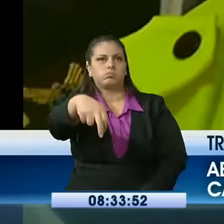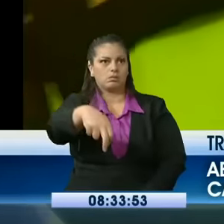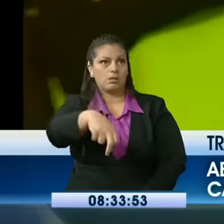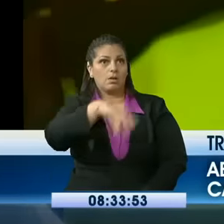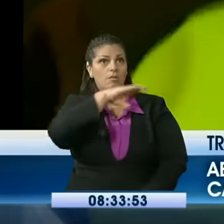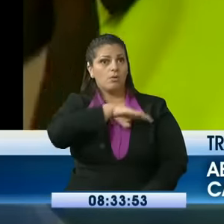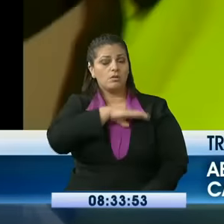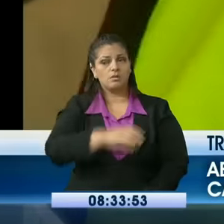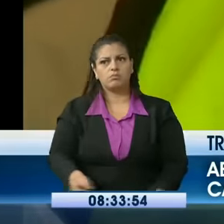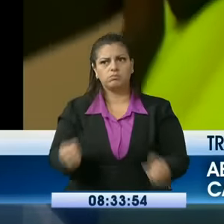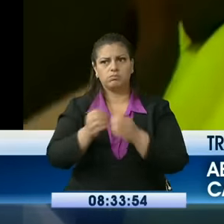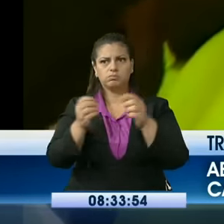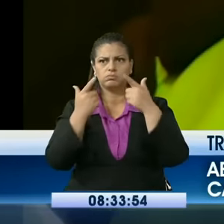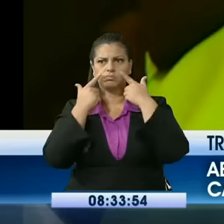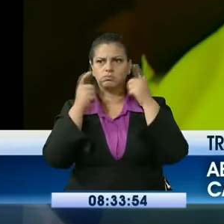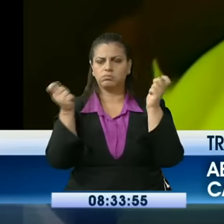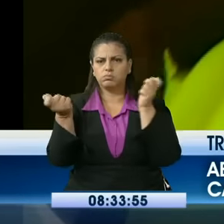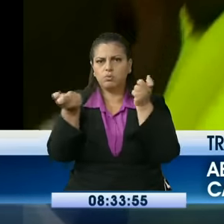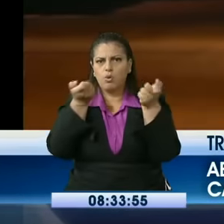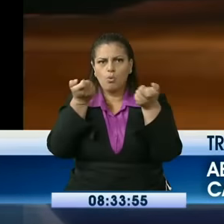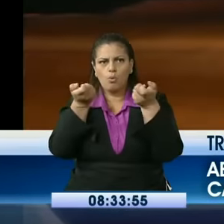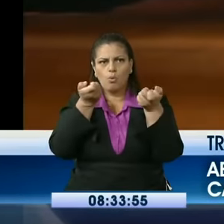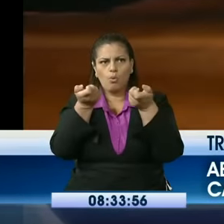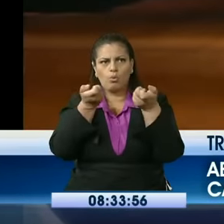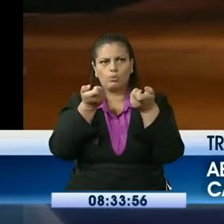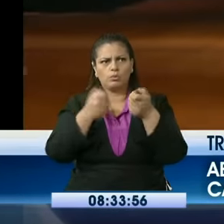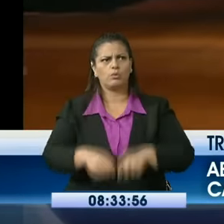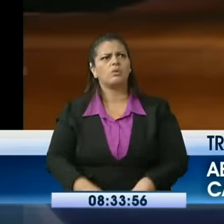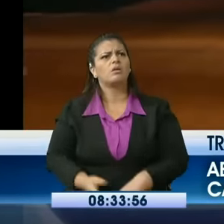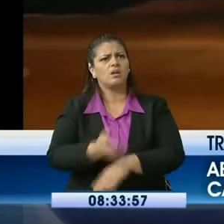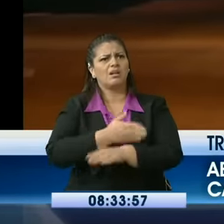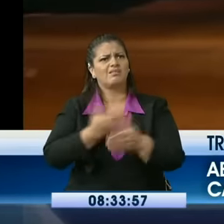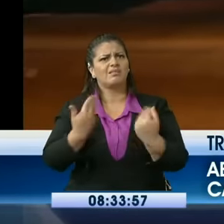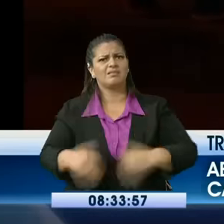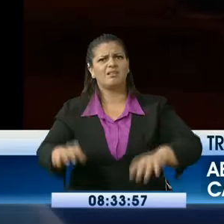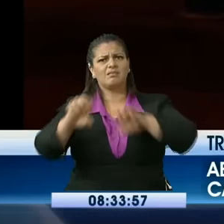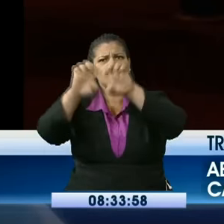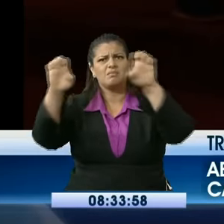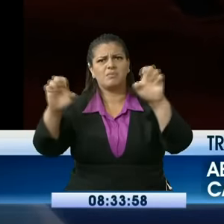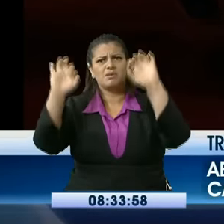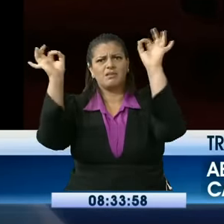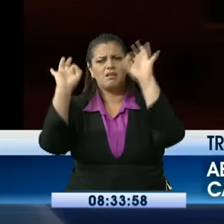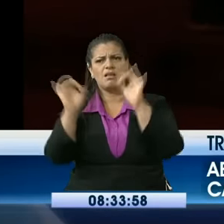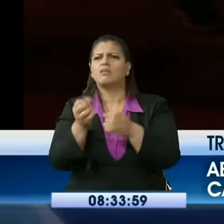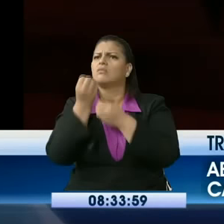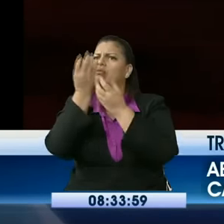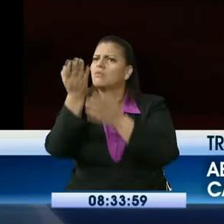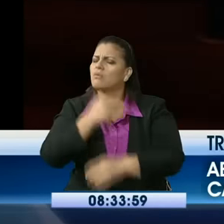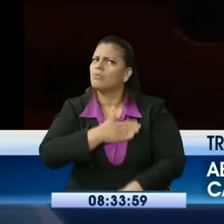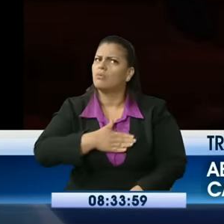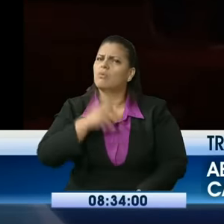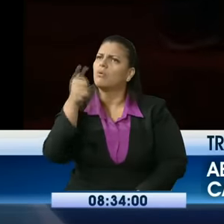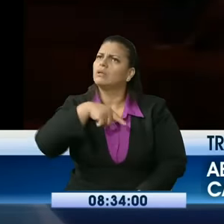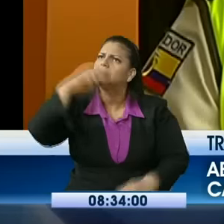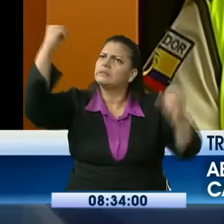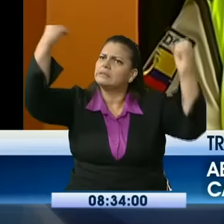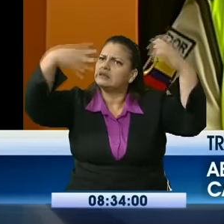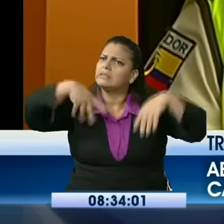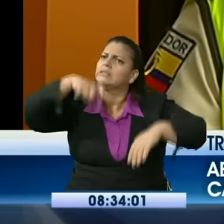lugar. Según dice la autoridad, incluso han tenido acercamientos con la empresa encargada de la luz para evitar la oscuridad en la